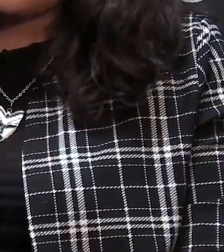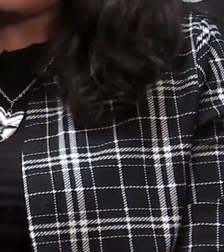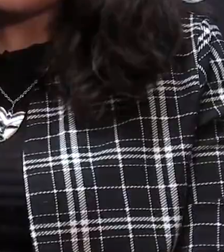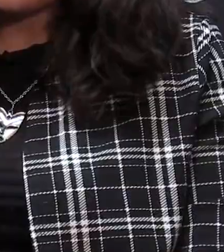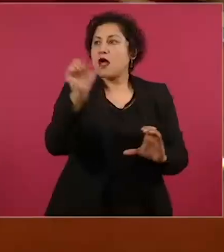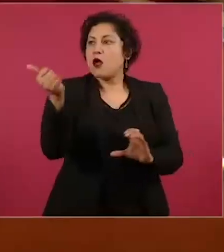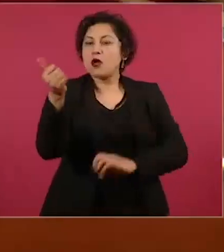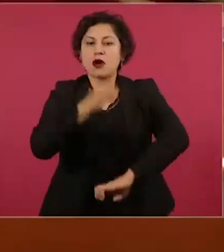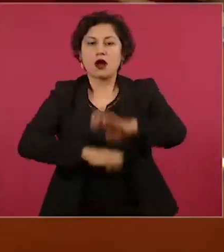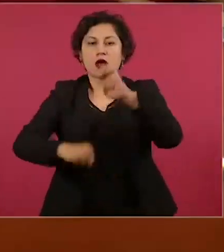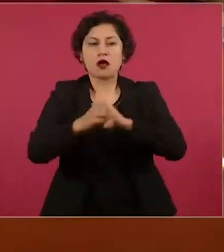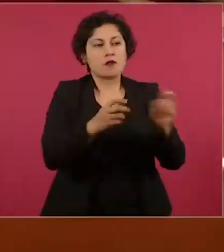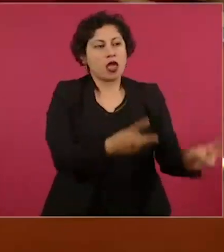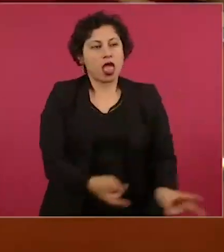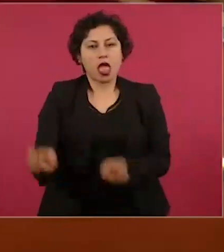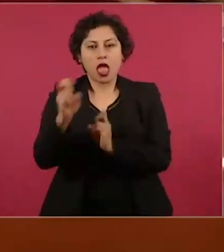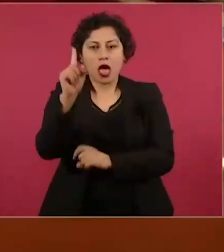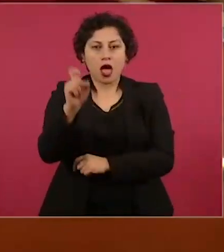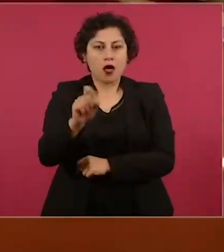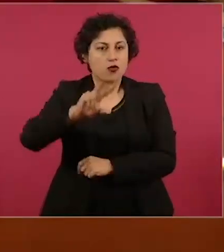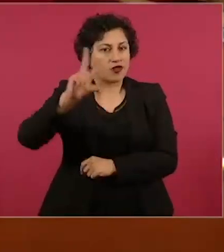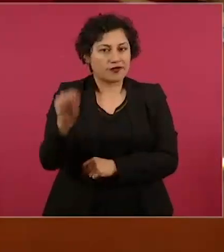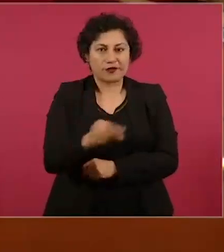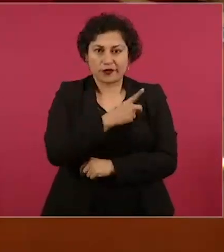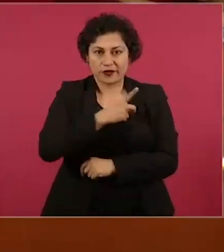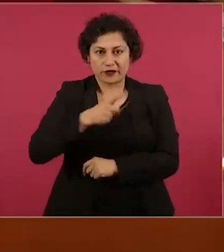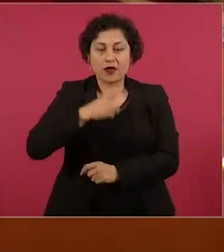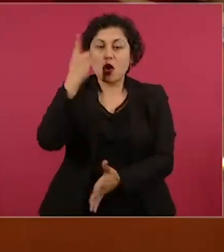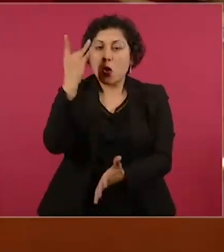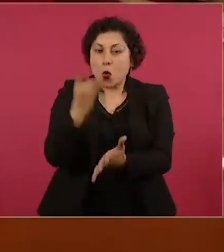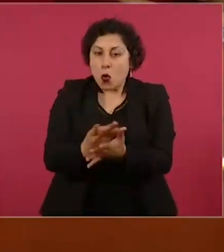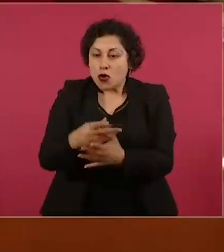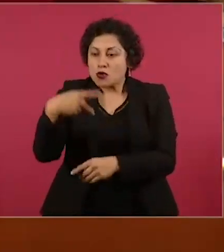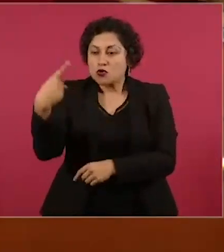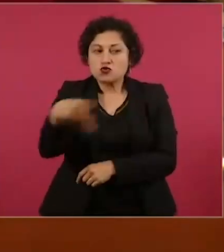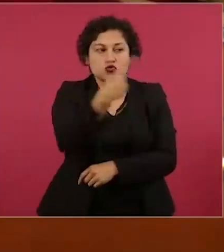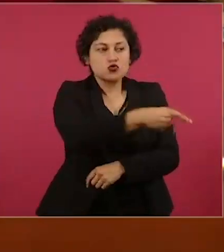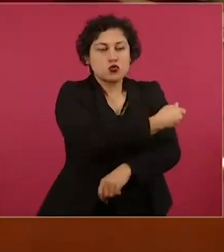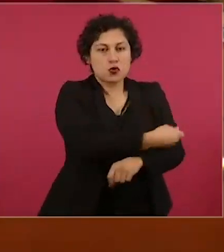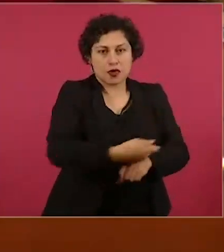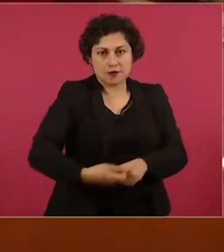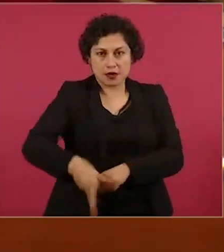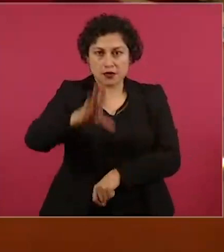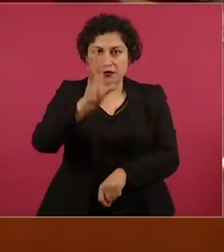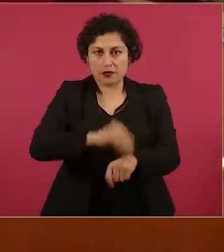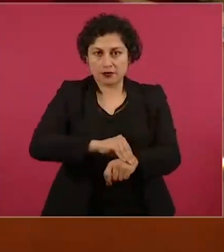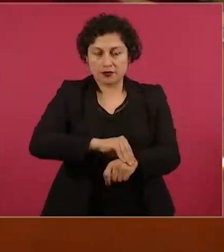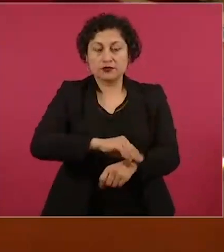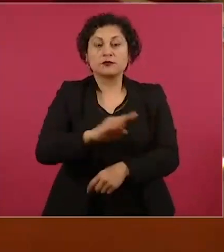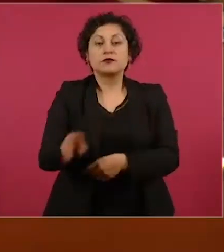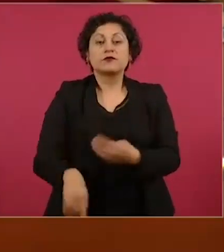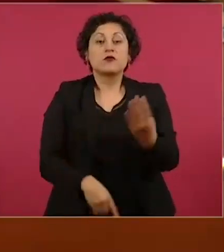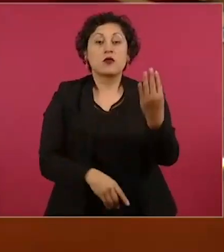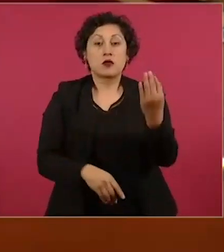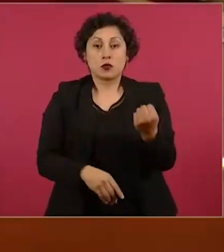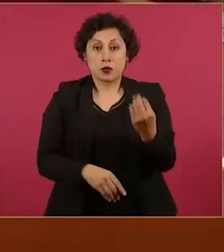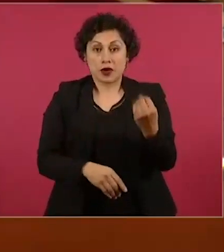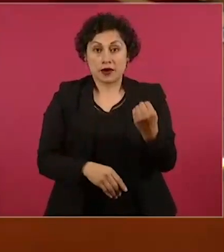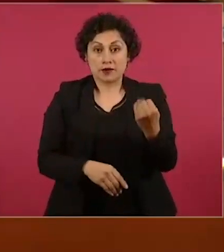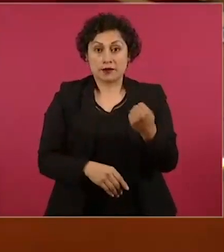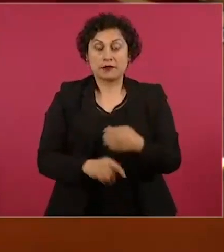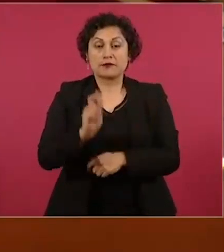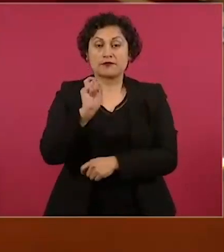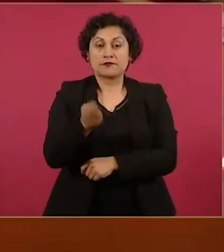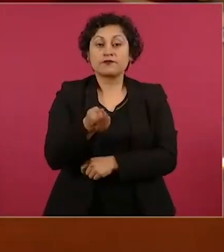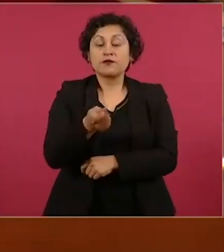hacerlo vía una ley convencional, sino que busca algo más fuerte, vamos a llamarle así. O sea, esto fue una decisión del presidente